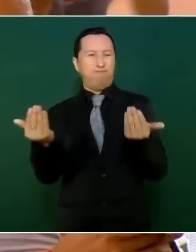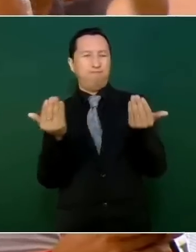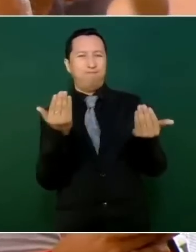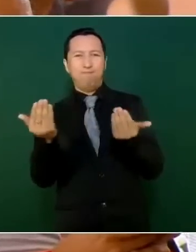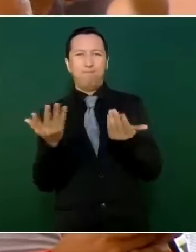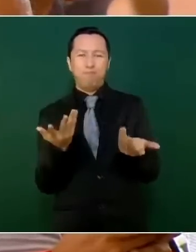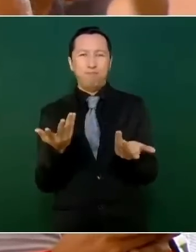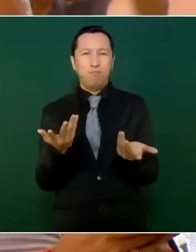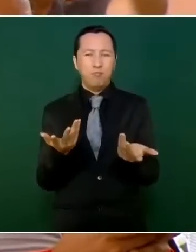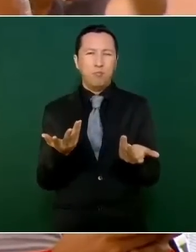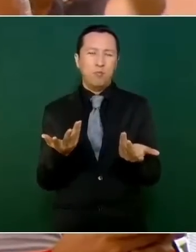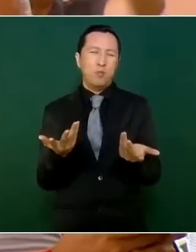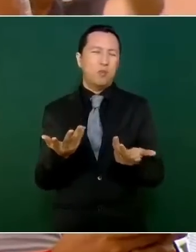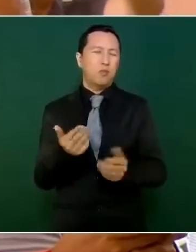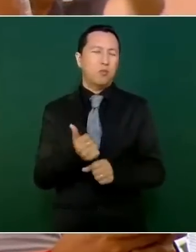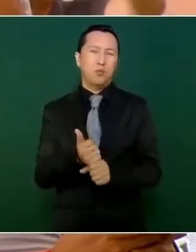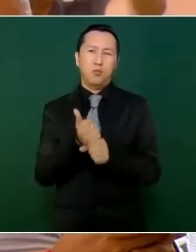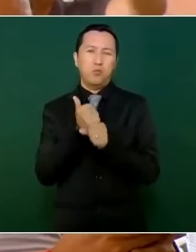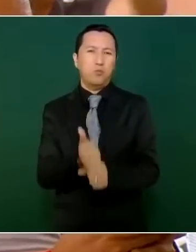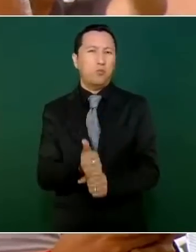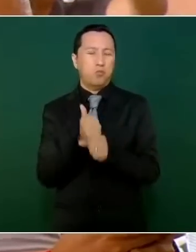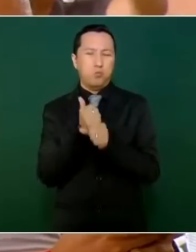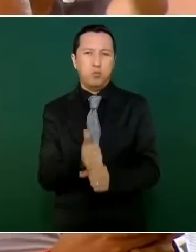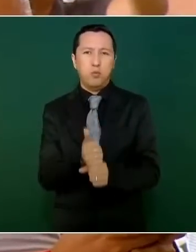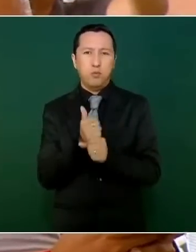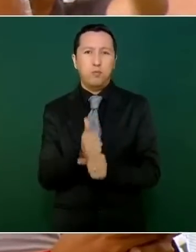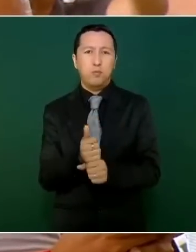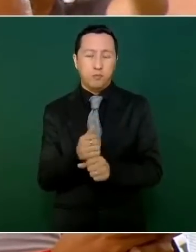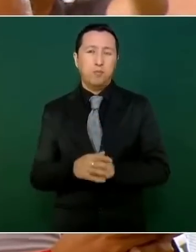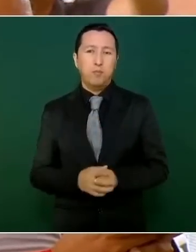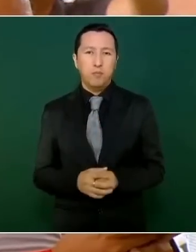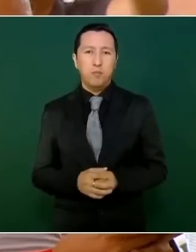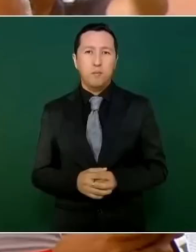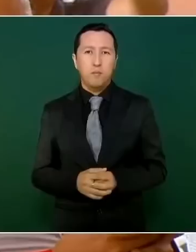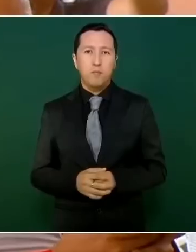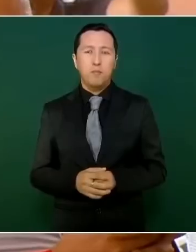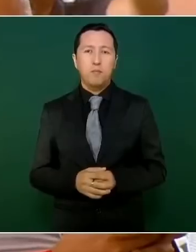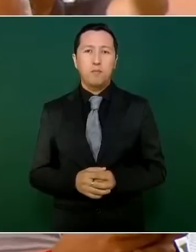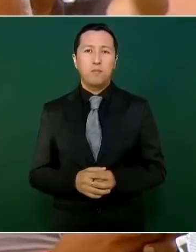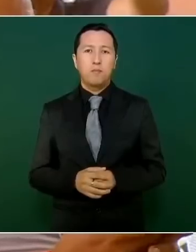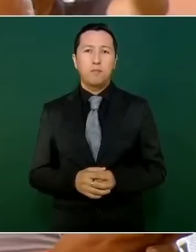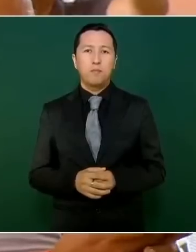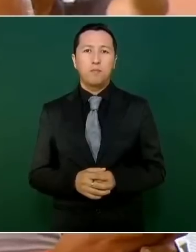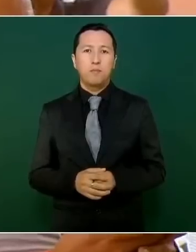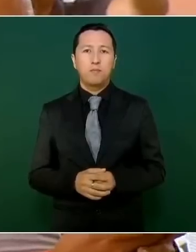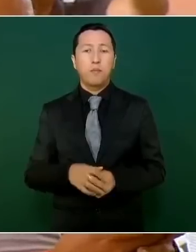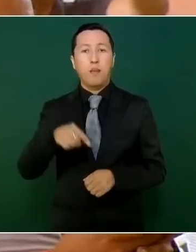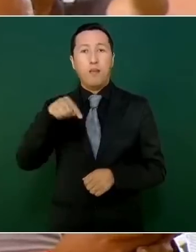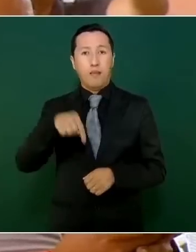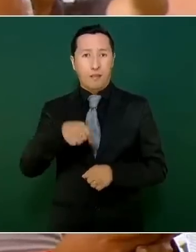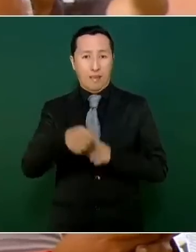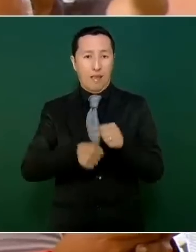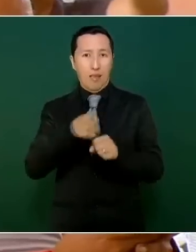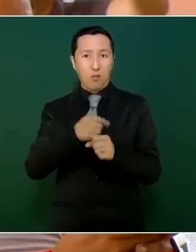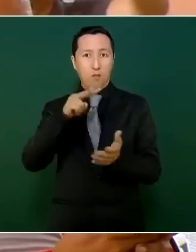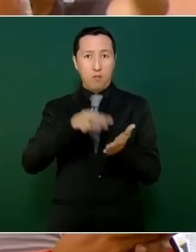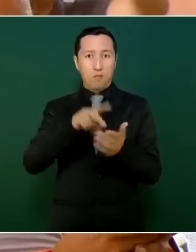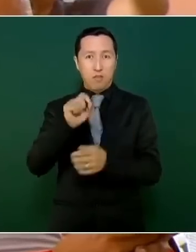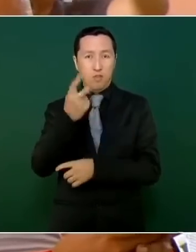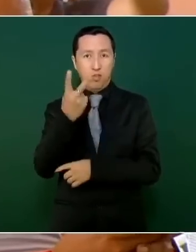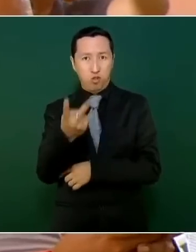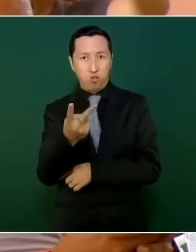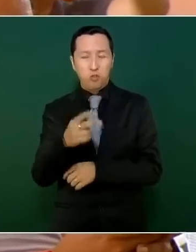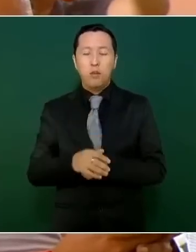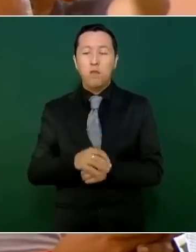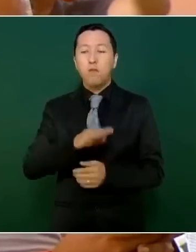porque extraoficialmente este año se habla de 14 personas desaparecidas